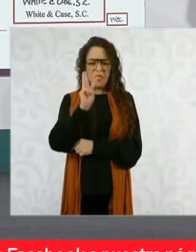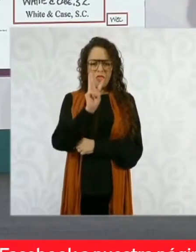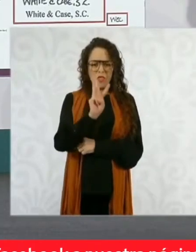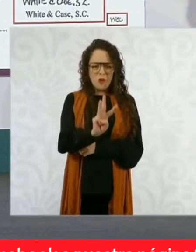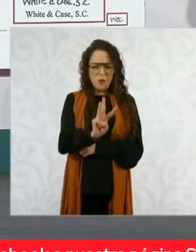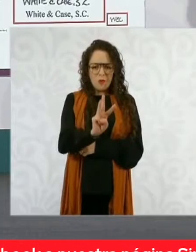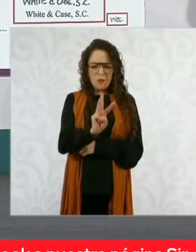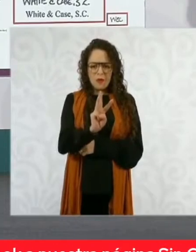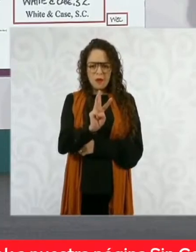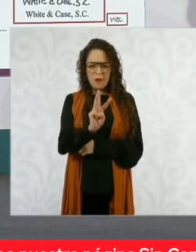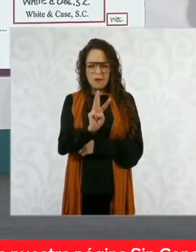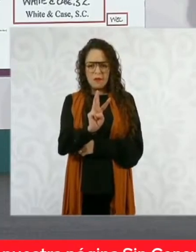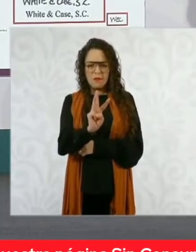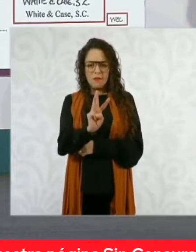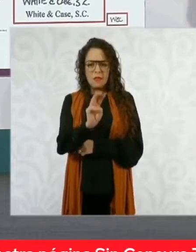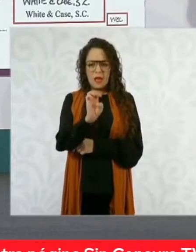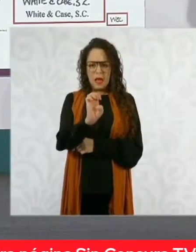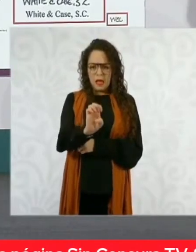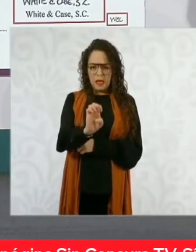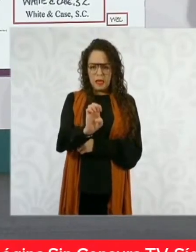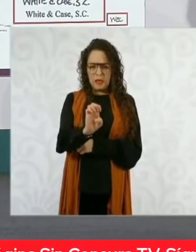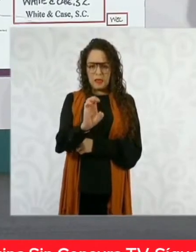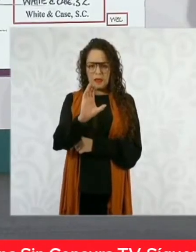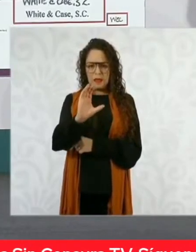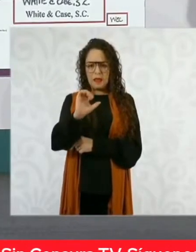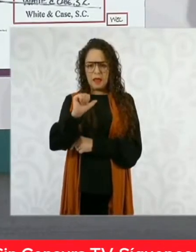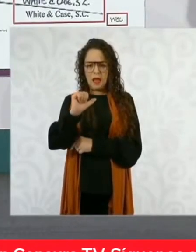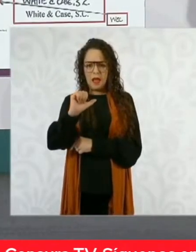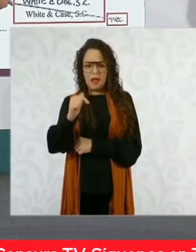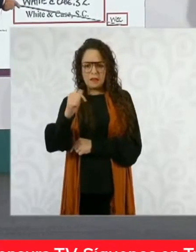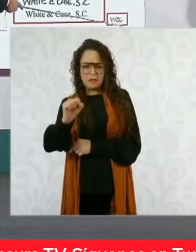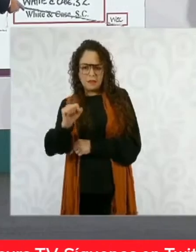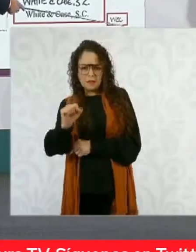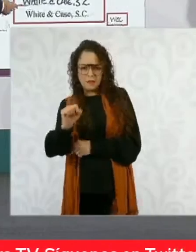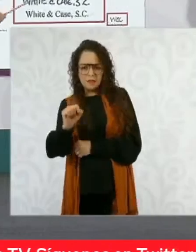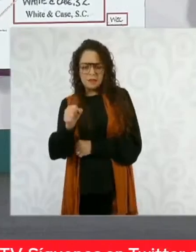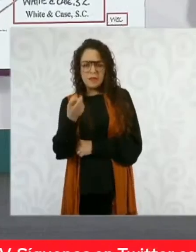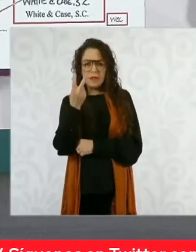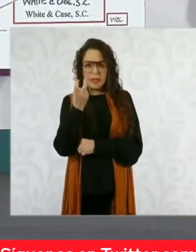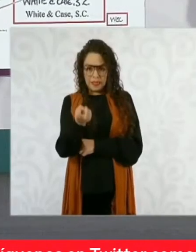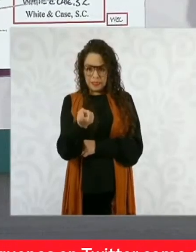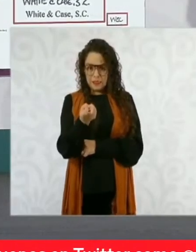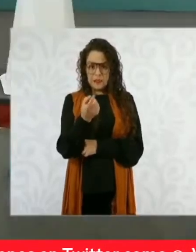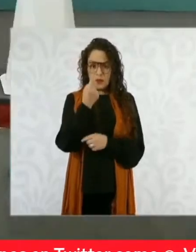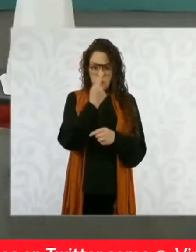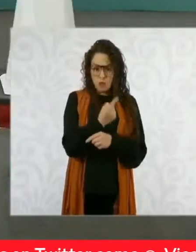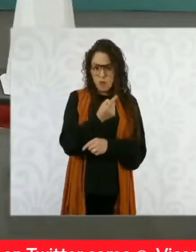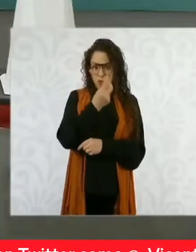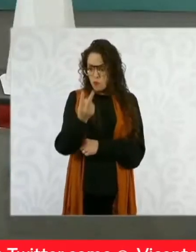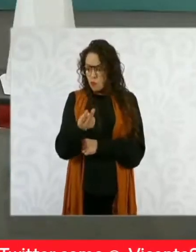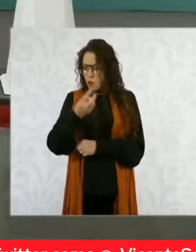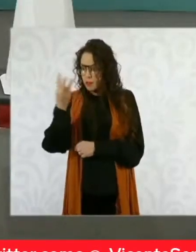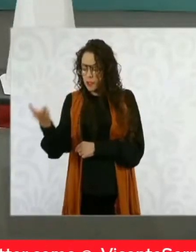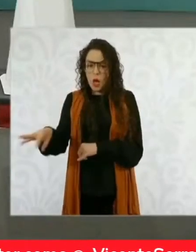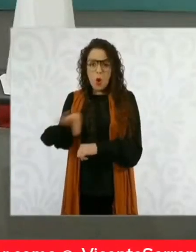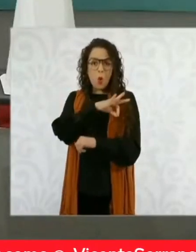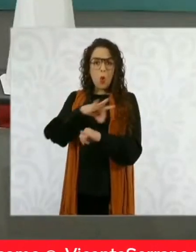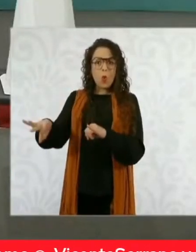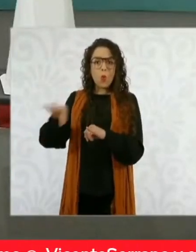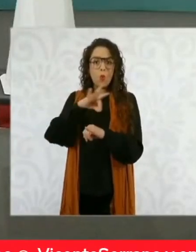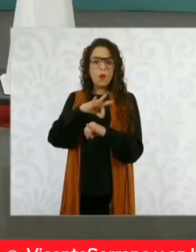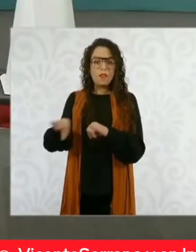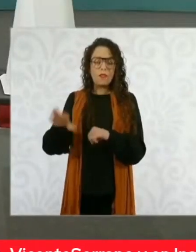Está antefirmada esta, está antefirmada esta y está antefirmada la última. Y la última está